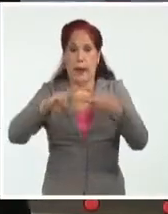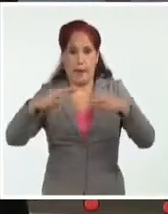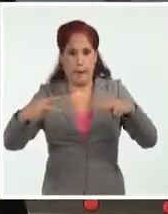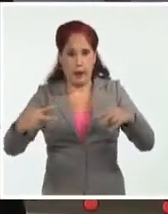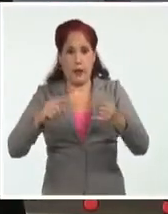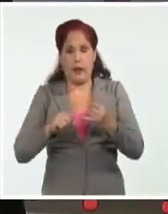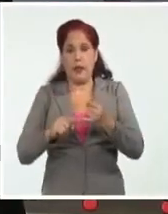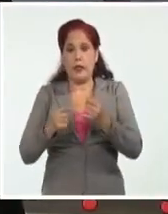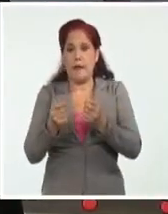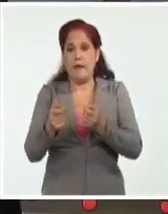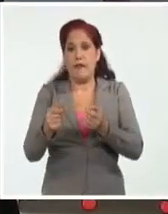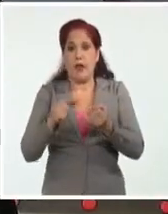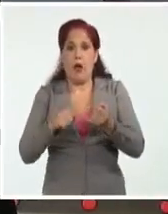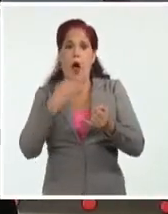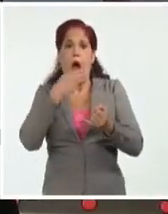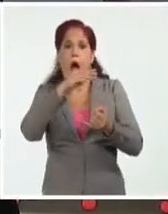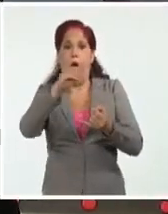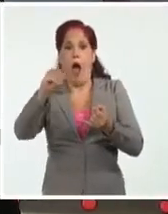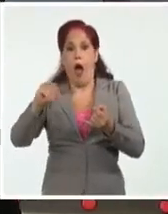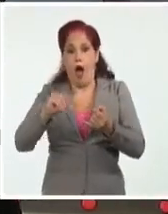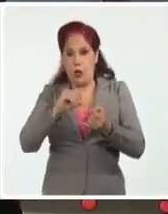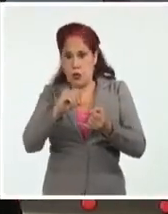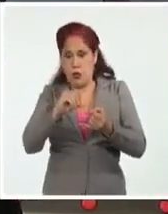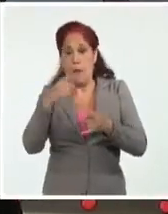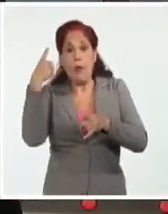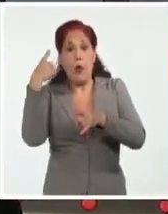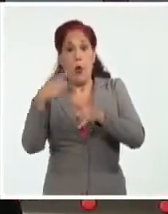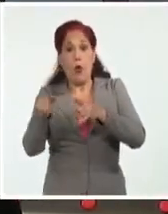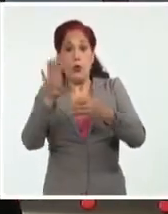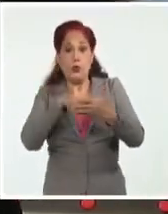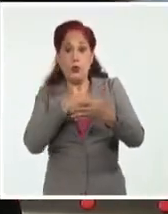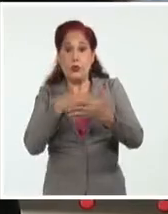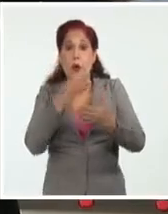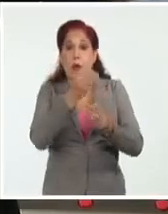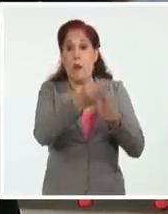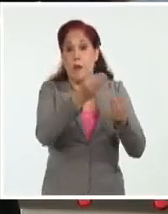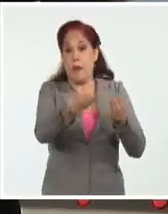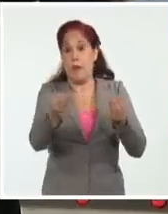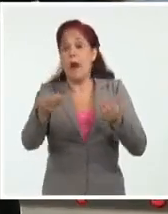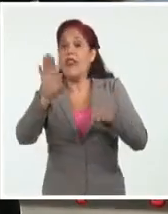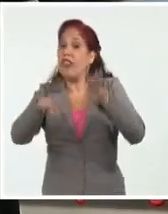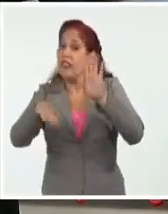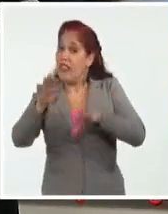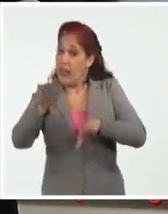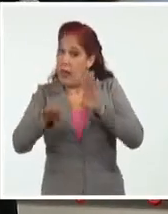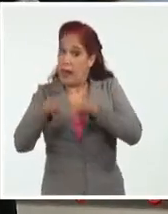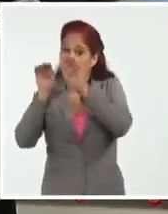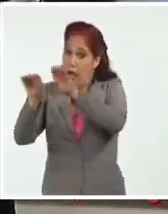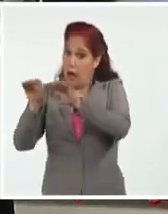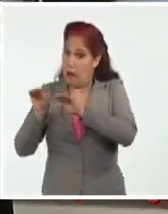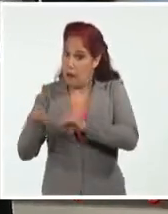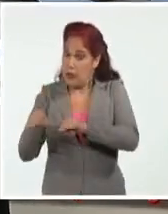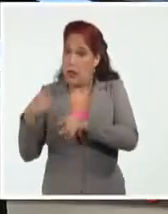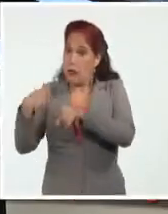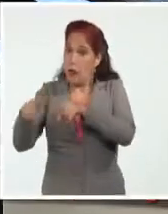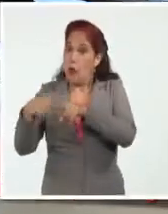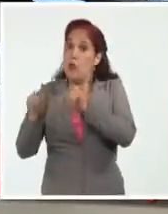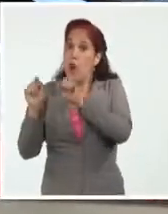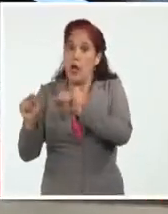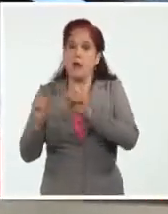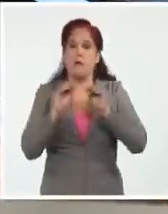alimenticias, granos y azúcar, y siguen un cronograma de distribución según la disponibilidad actual de los productos.